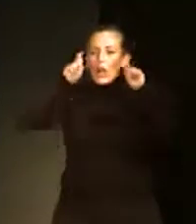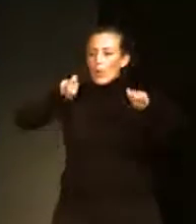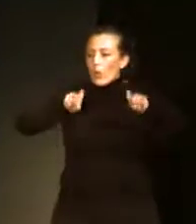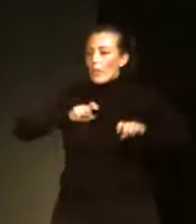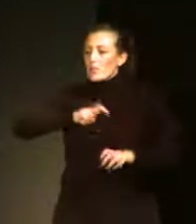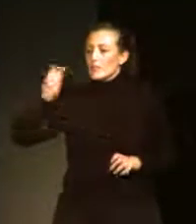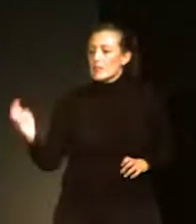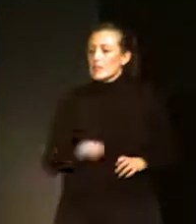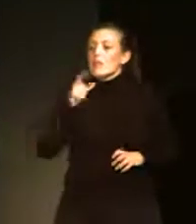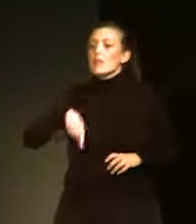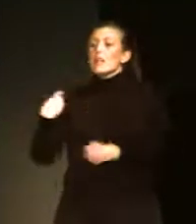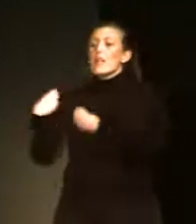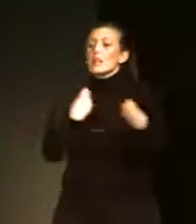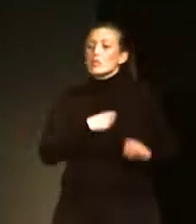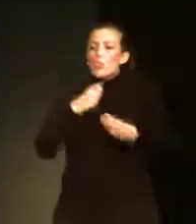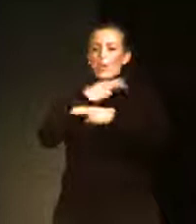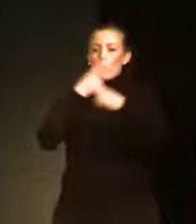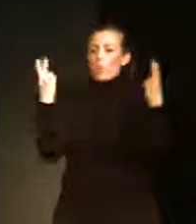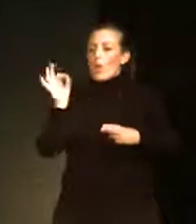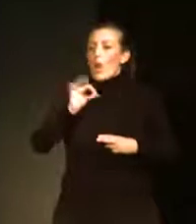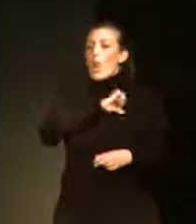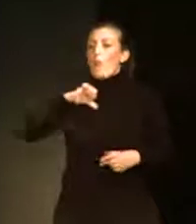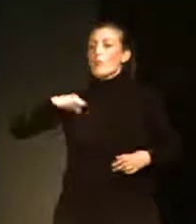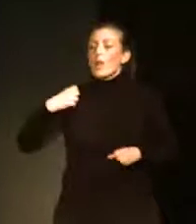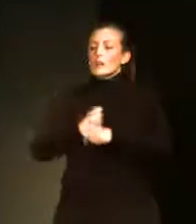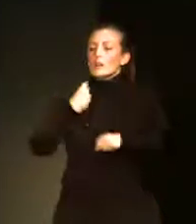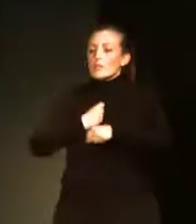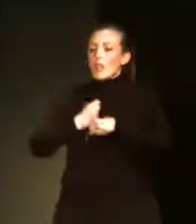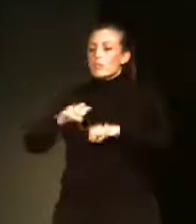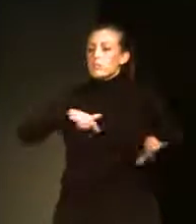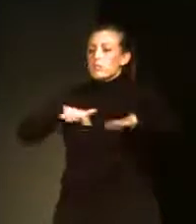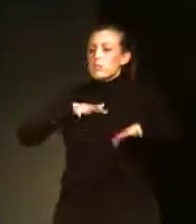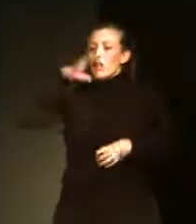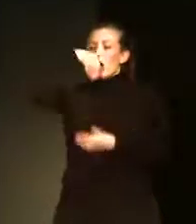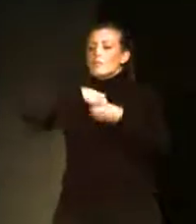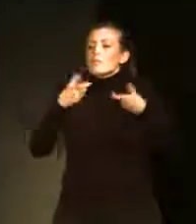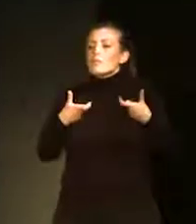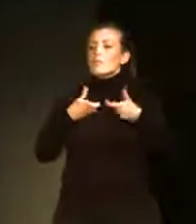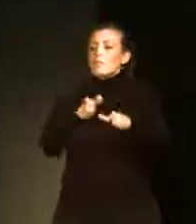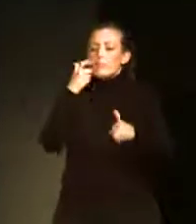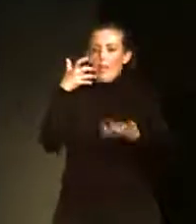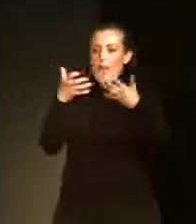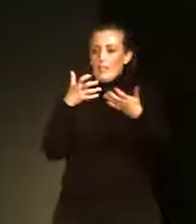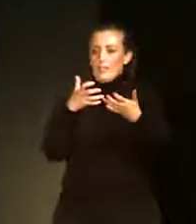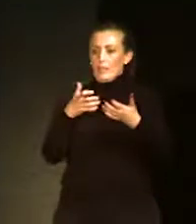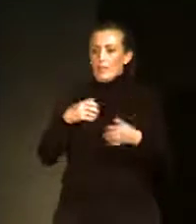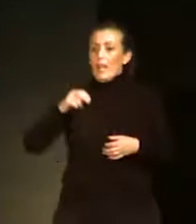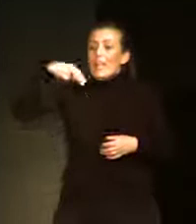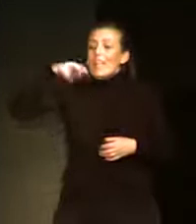y a las instituciones públicas y privadas que trabajan activamente en este campo de las artes. Desde el